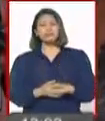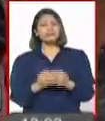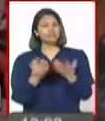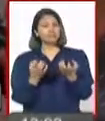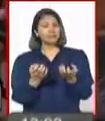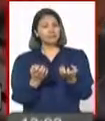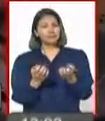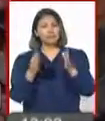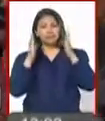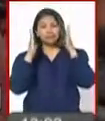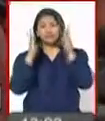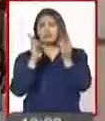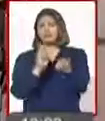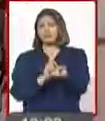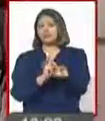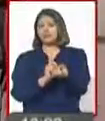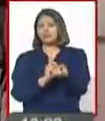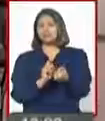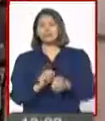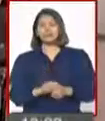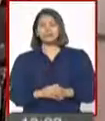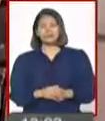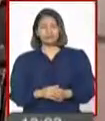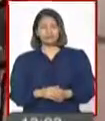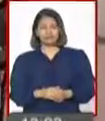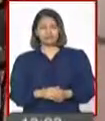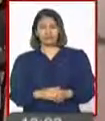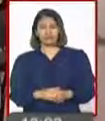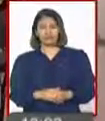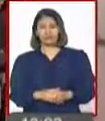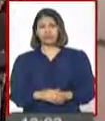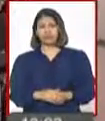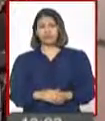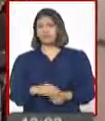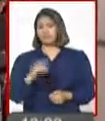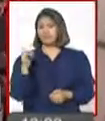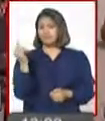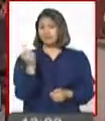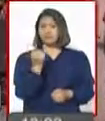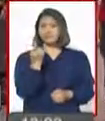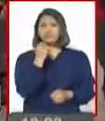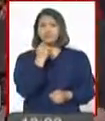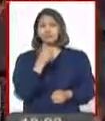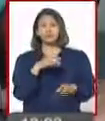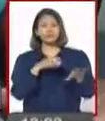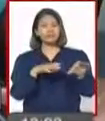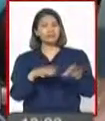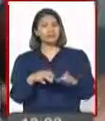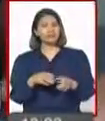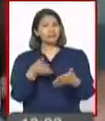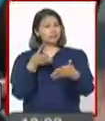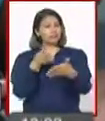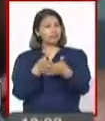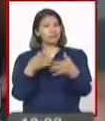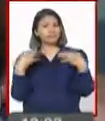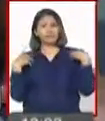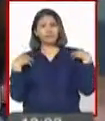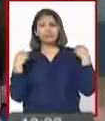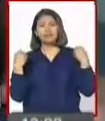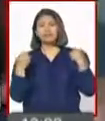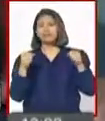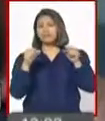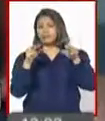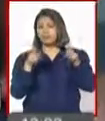que quieren hacerse una consulta, quieren tratarse, verse bien. Lo único que hacen es pues, atentar contra la salud de